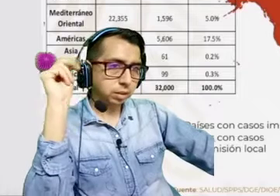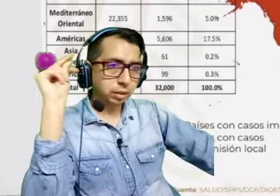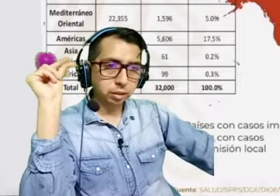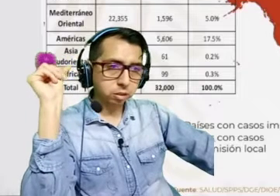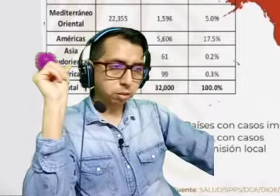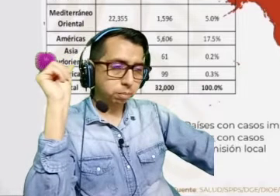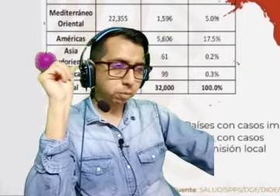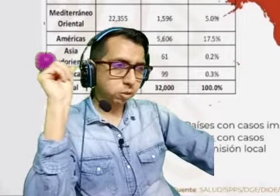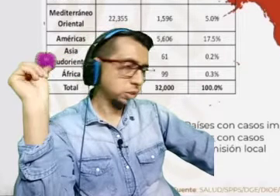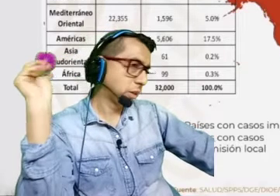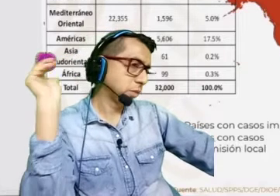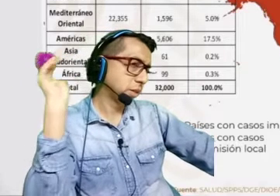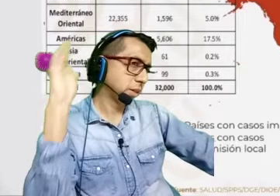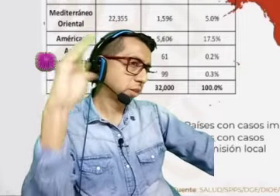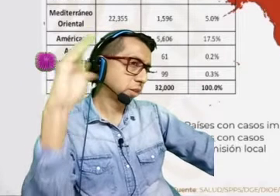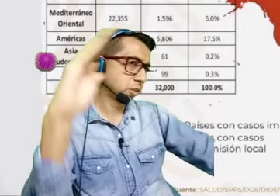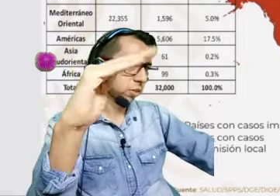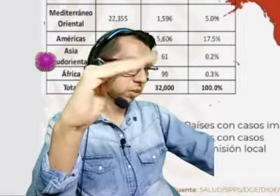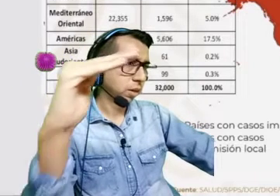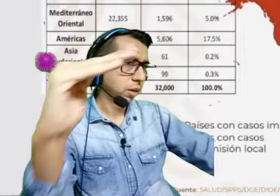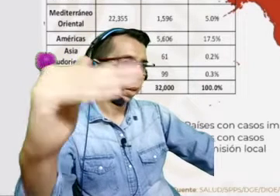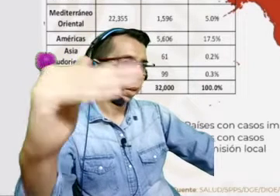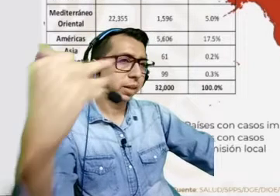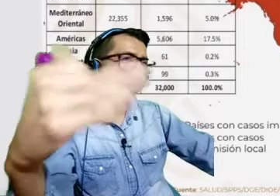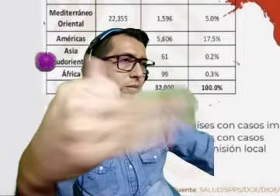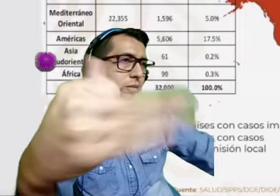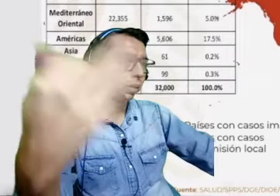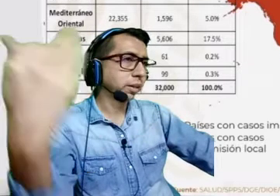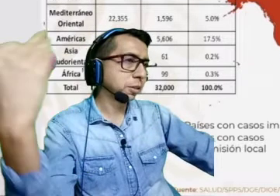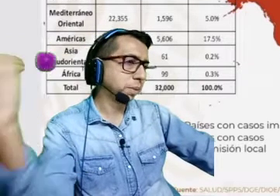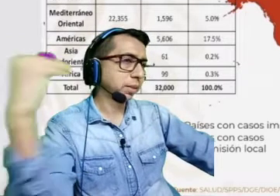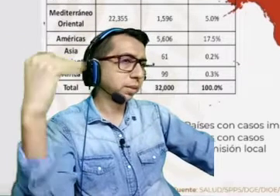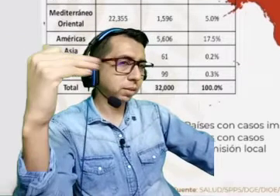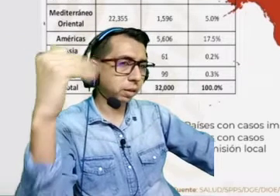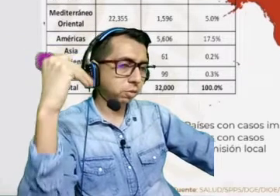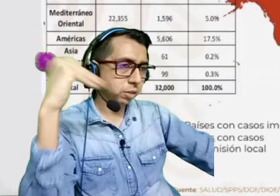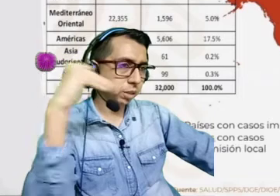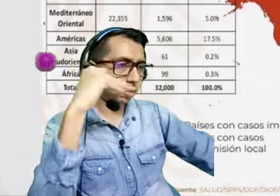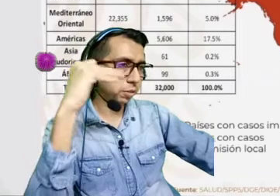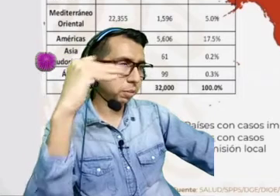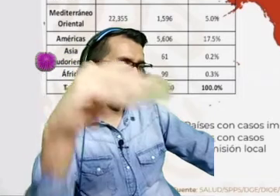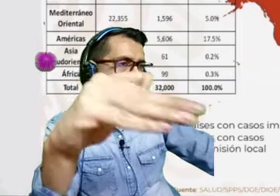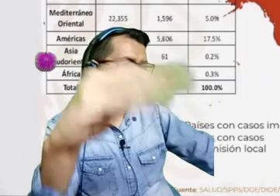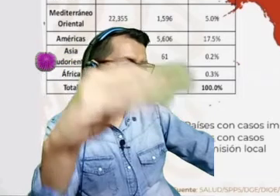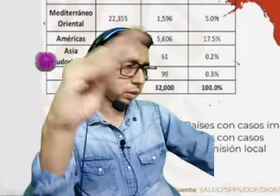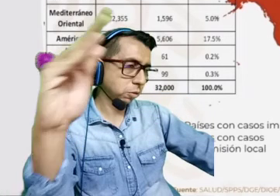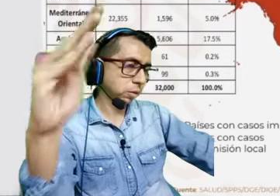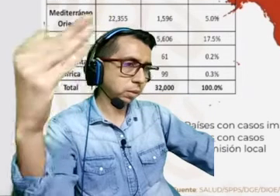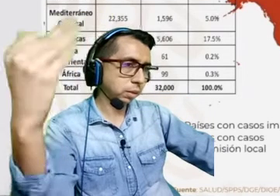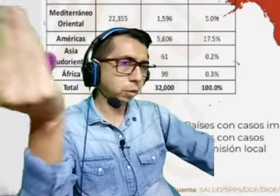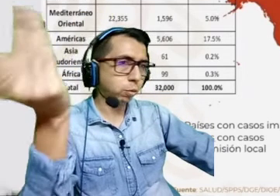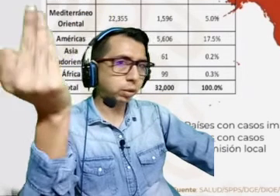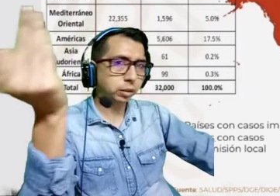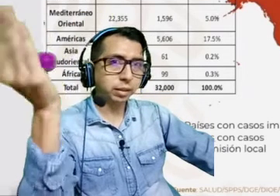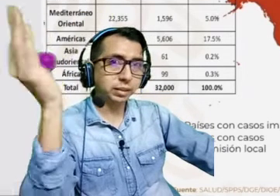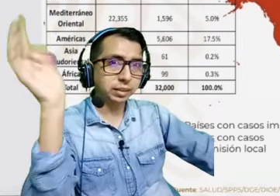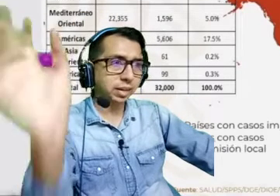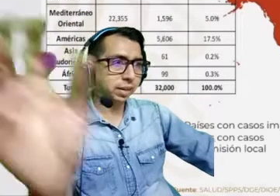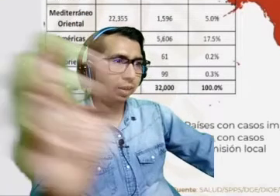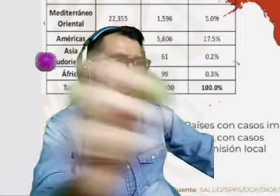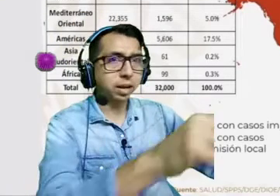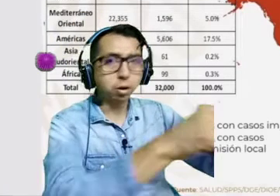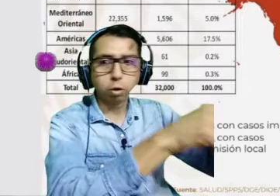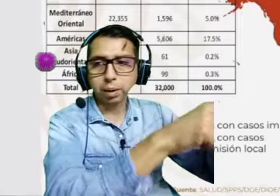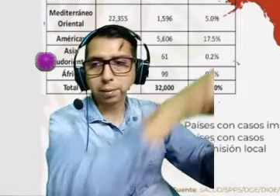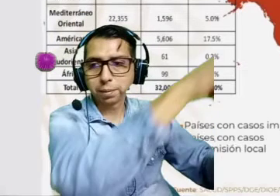El 75% de los casos, las 3/4 partes de los casos confirmados en las últimas 24 horas están